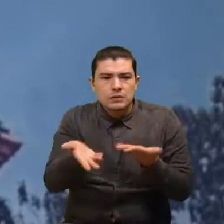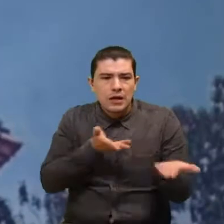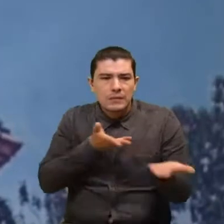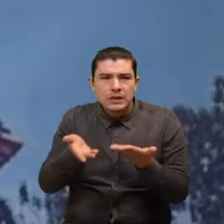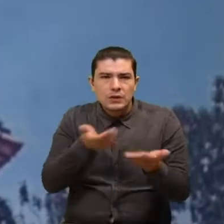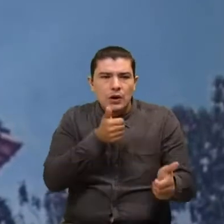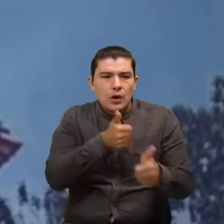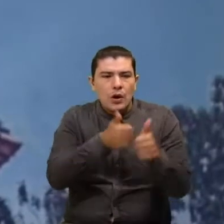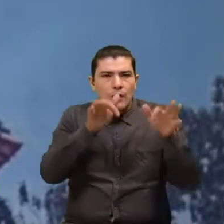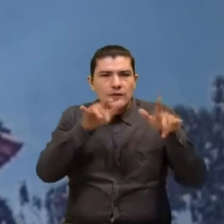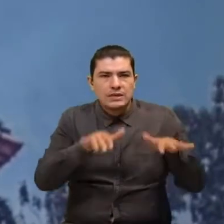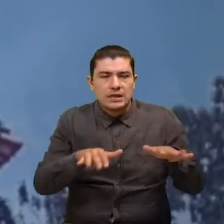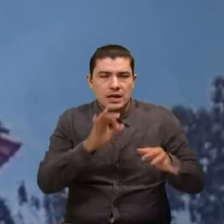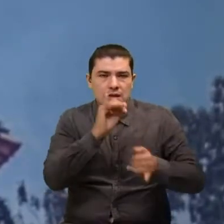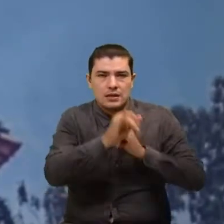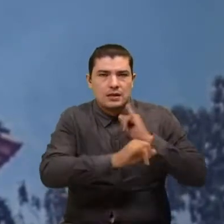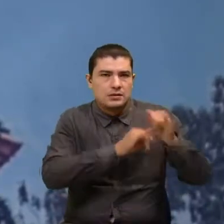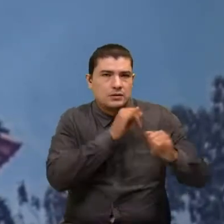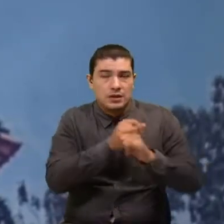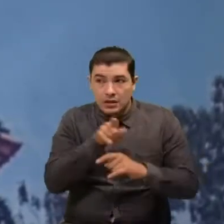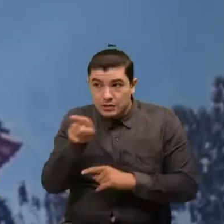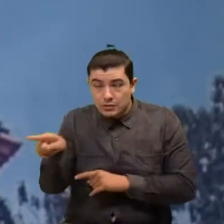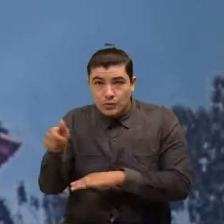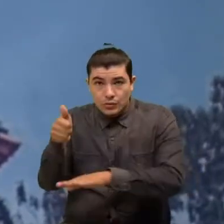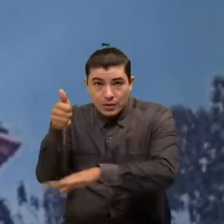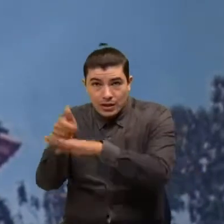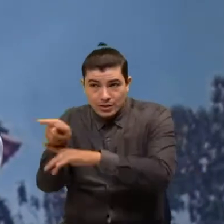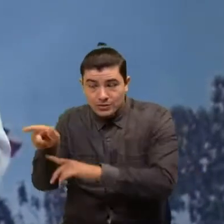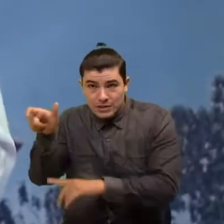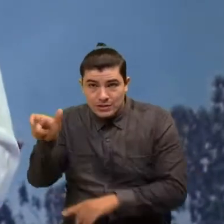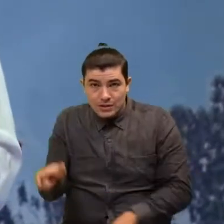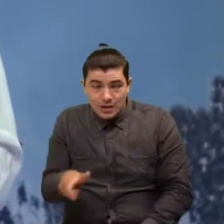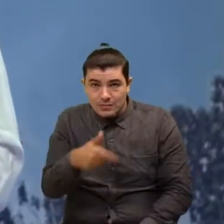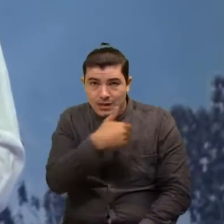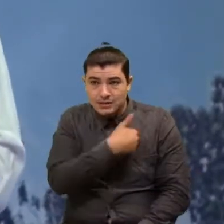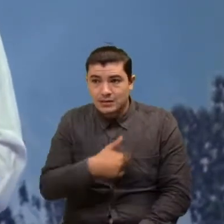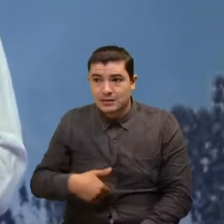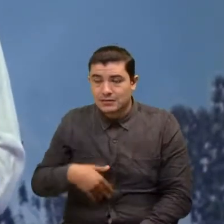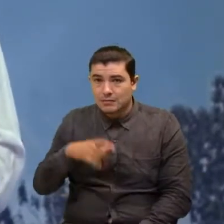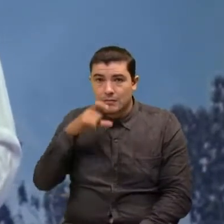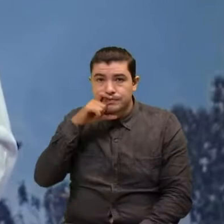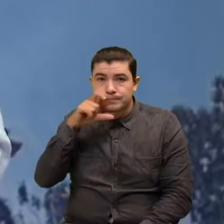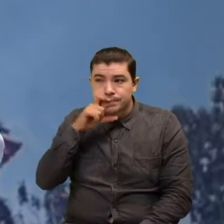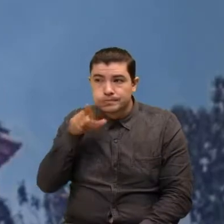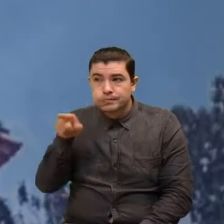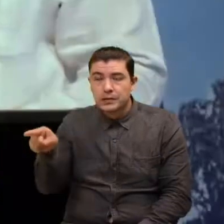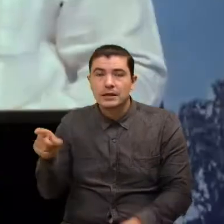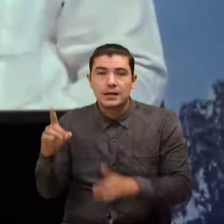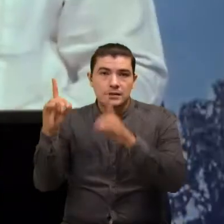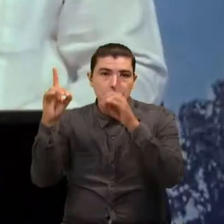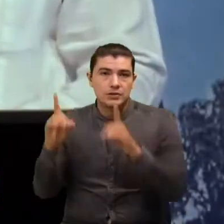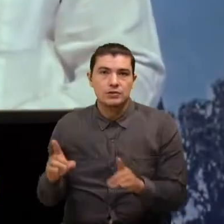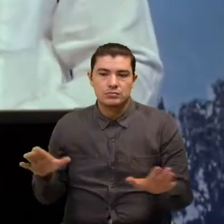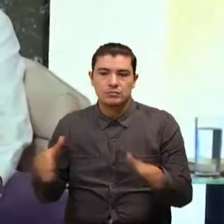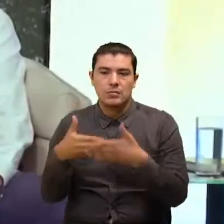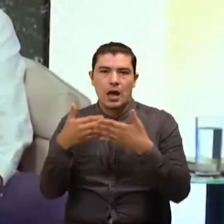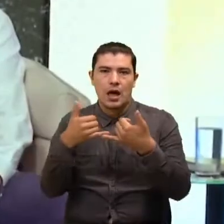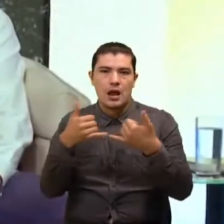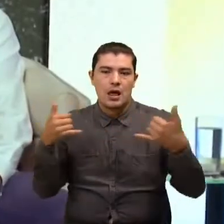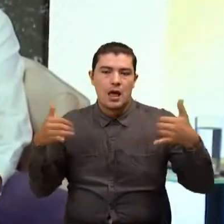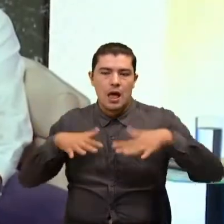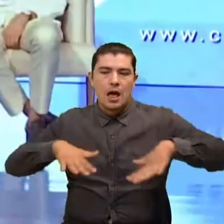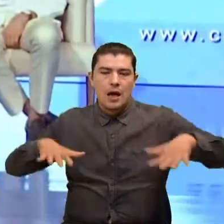que tomó la decisión de cerrar de manera abrupta una frontera el mandatario también